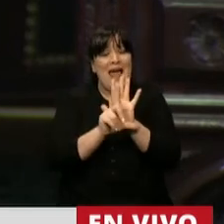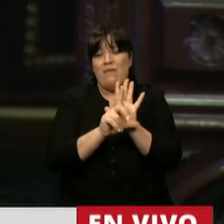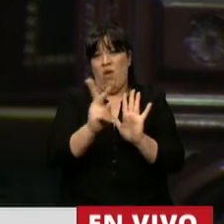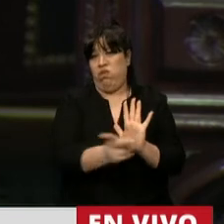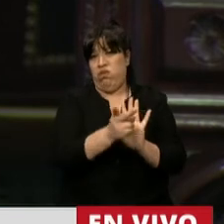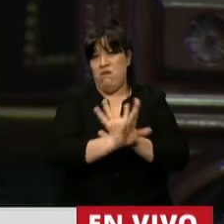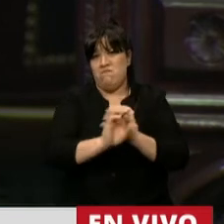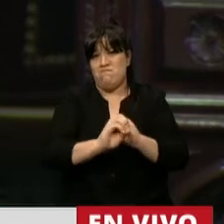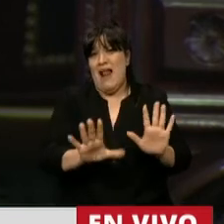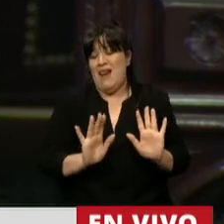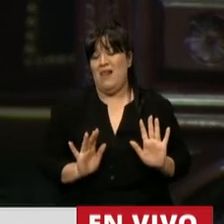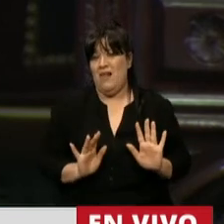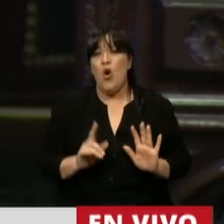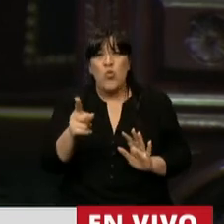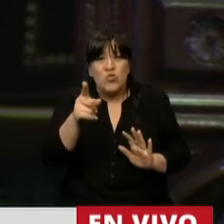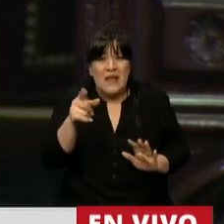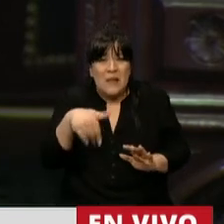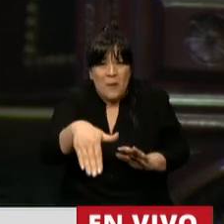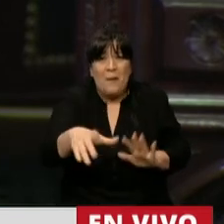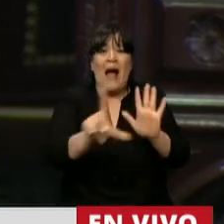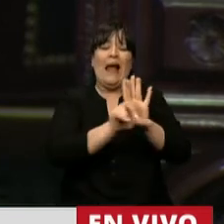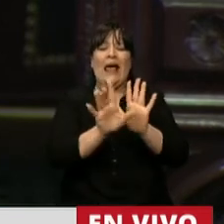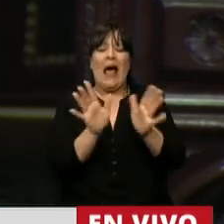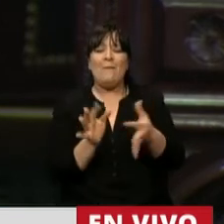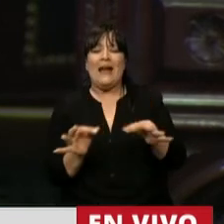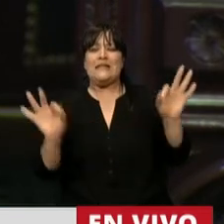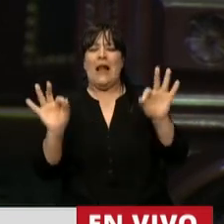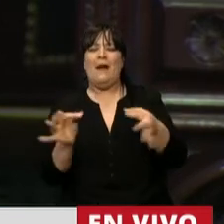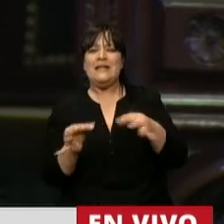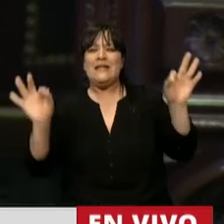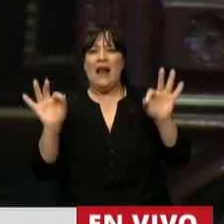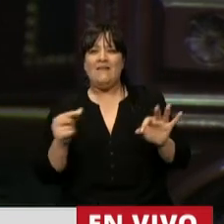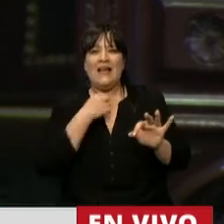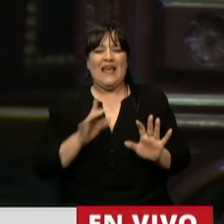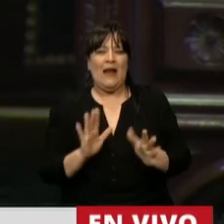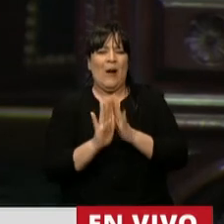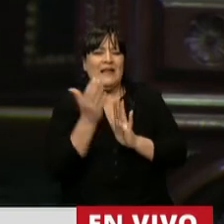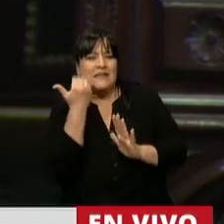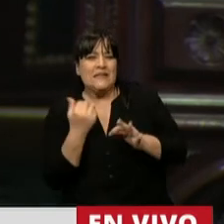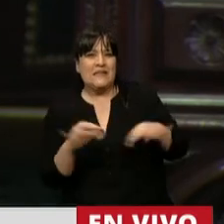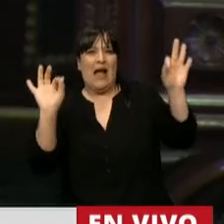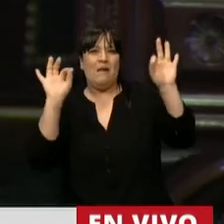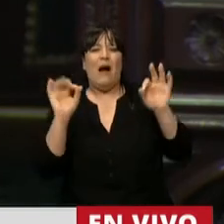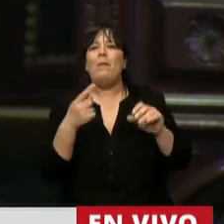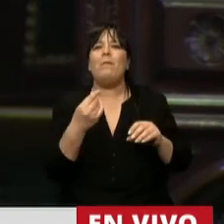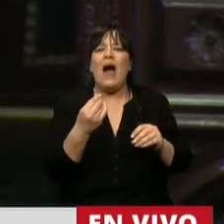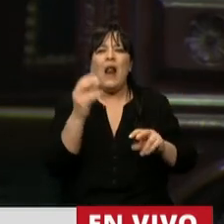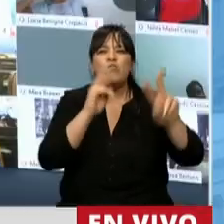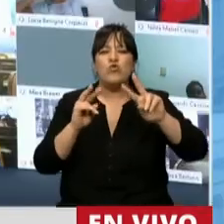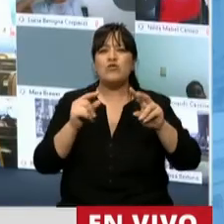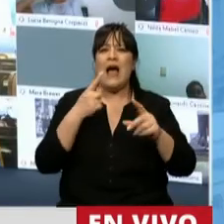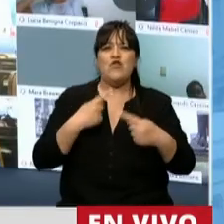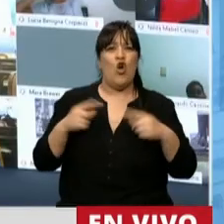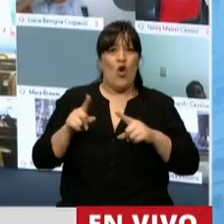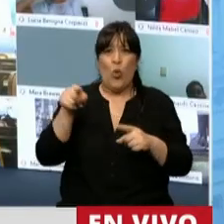mala. Miren, ustedes están sacando una ley para zafar. Para zafar principalmente para que no les digan que ustedes